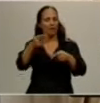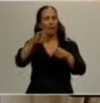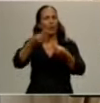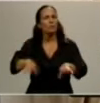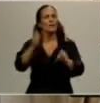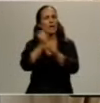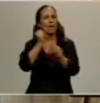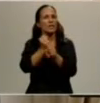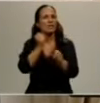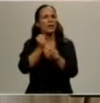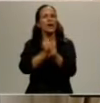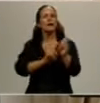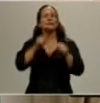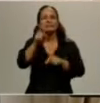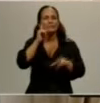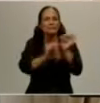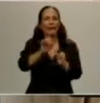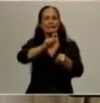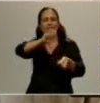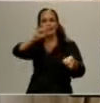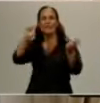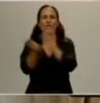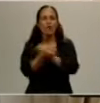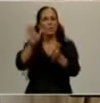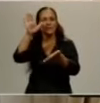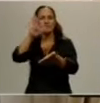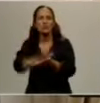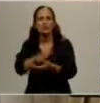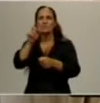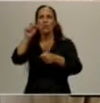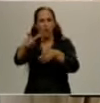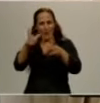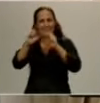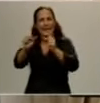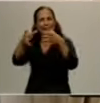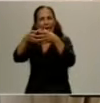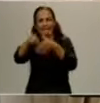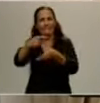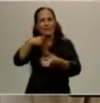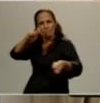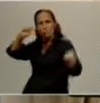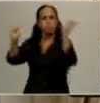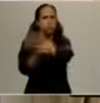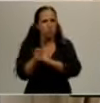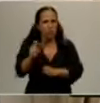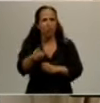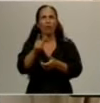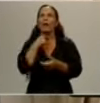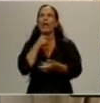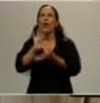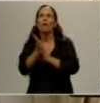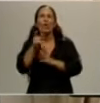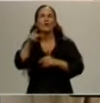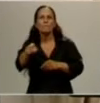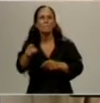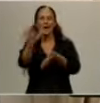de reforma del sistema de inteligencia argentino para transparentar definitivamente un sistema que